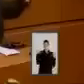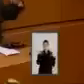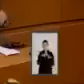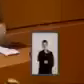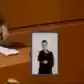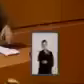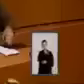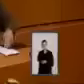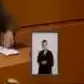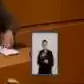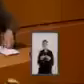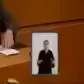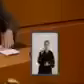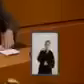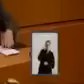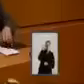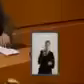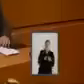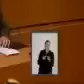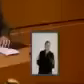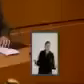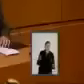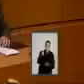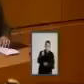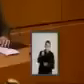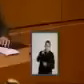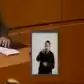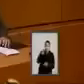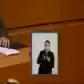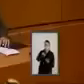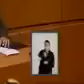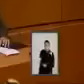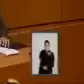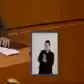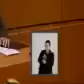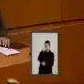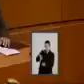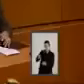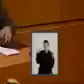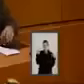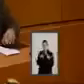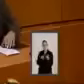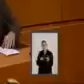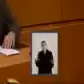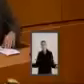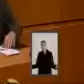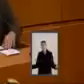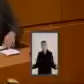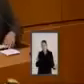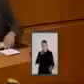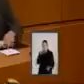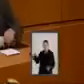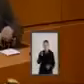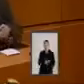el Sindicato Nacional de los Trabajadores de la Educación defendiendo a los maestros de México? Ha estado en el maridaje